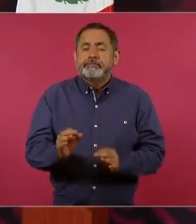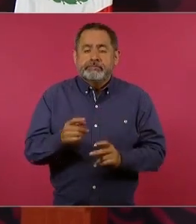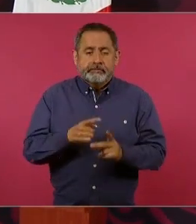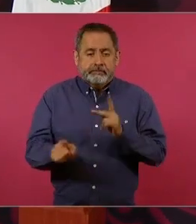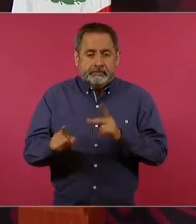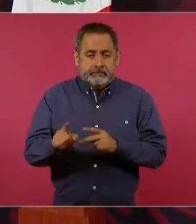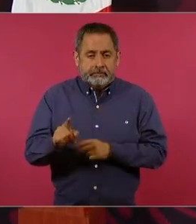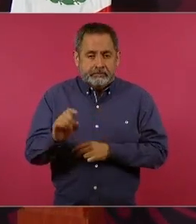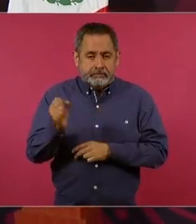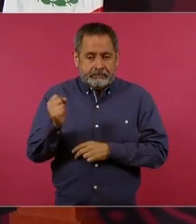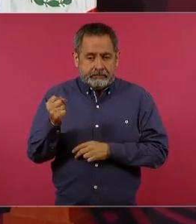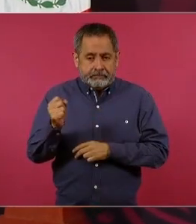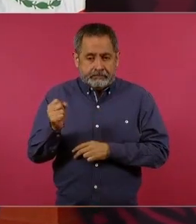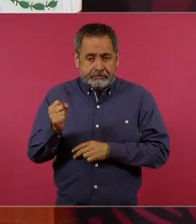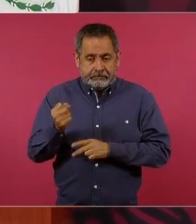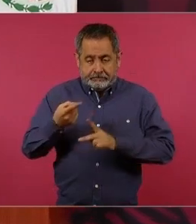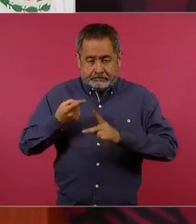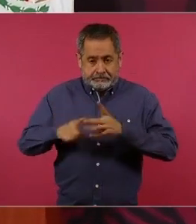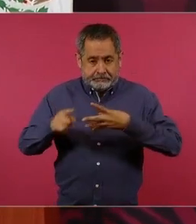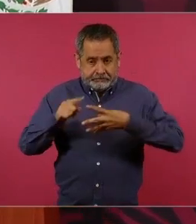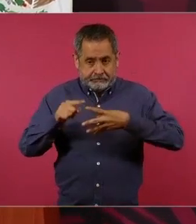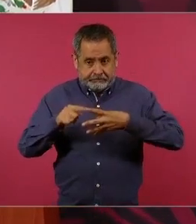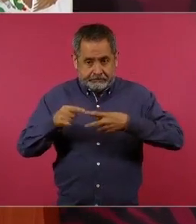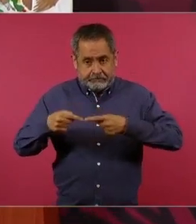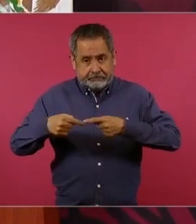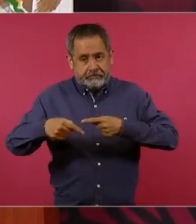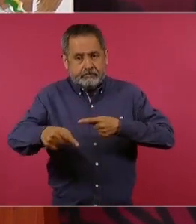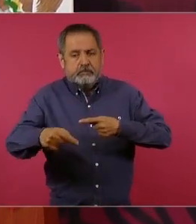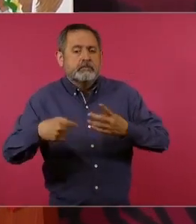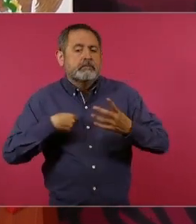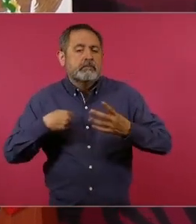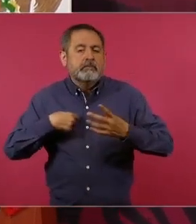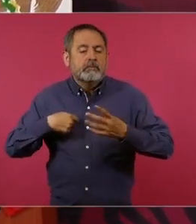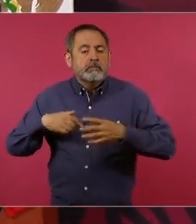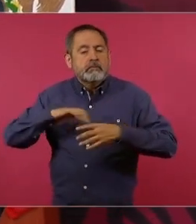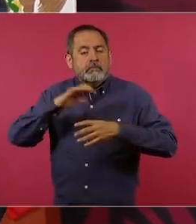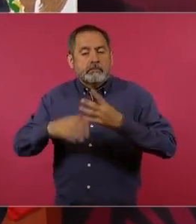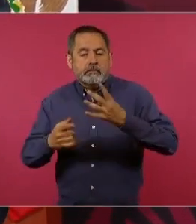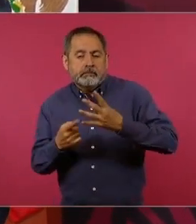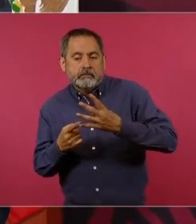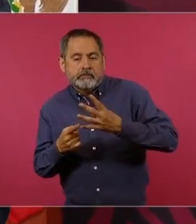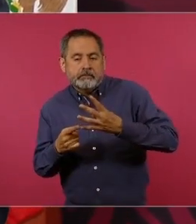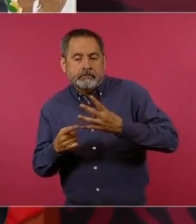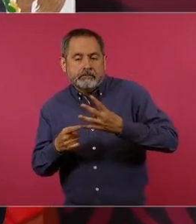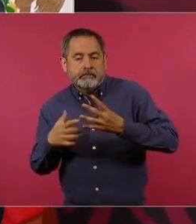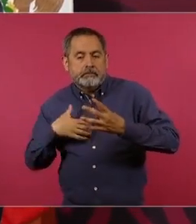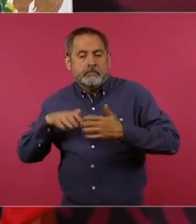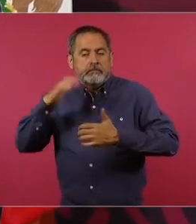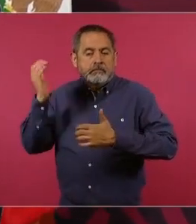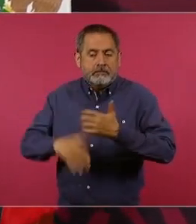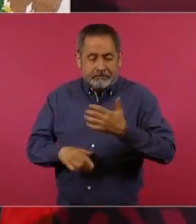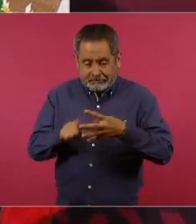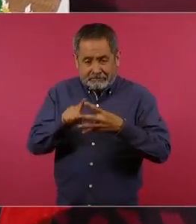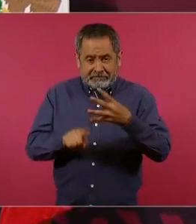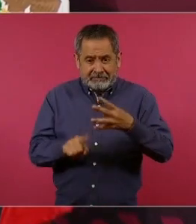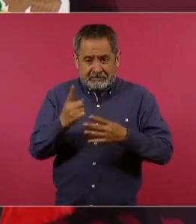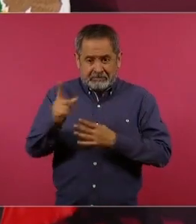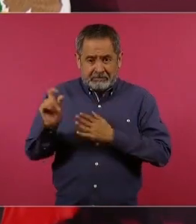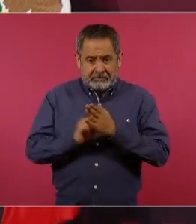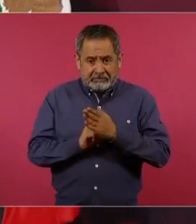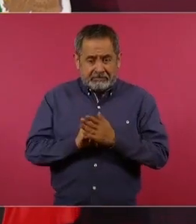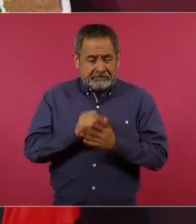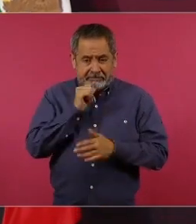a principios de septiembre y nosotros terminamos a finales de septiembre. Es un mes nada más.